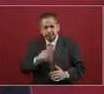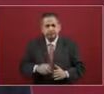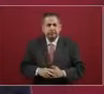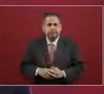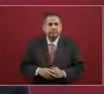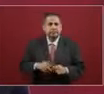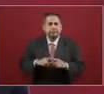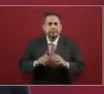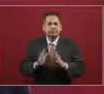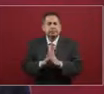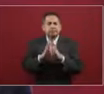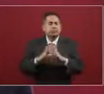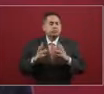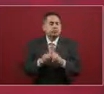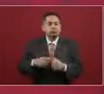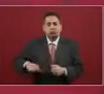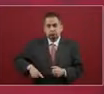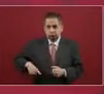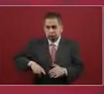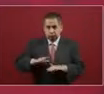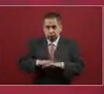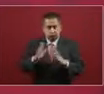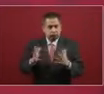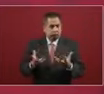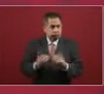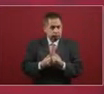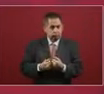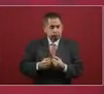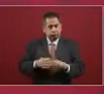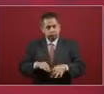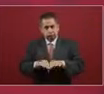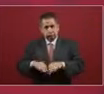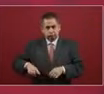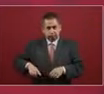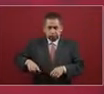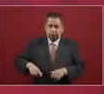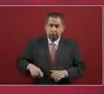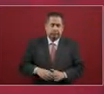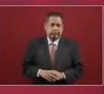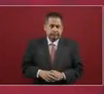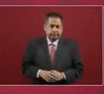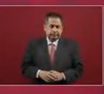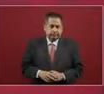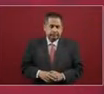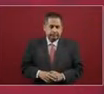la participación del Estado por el interés público.